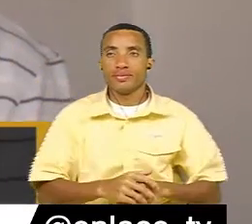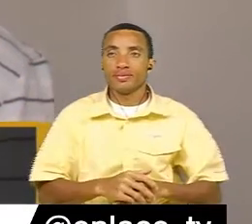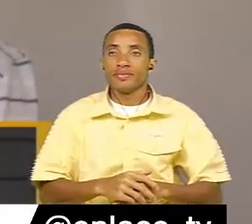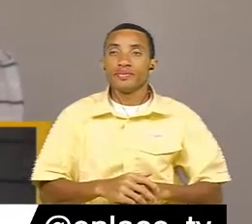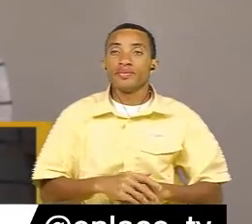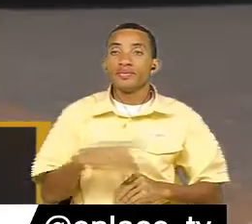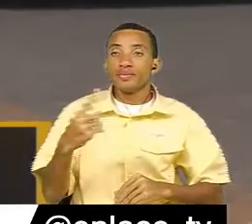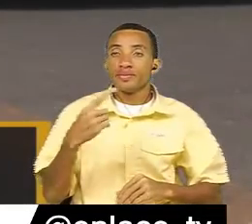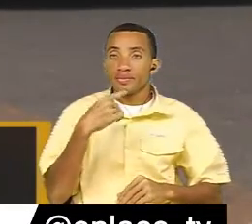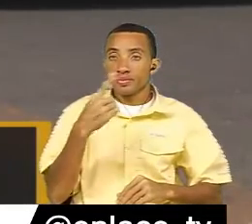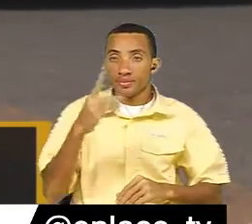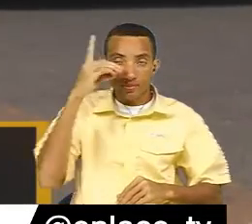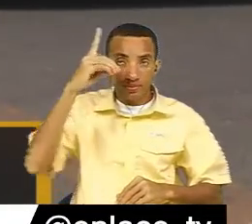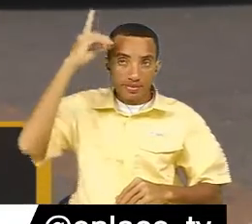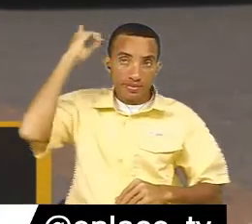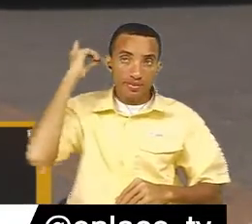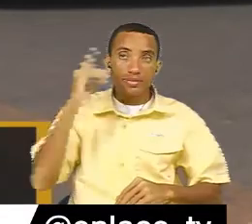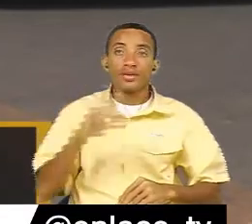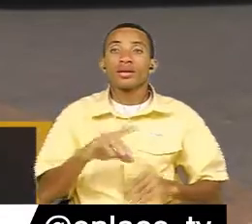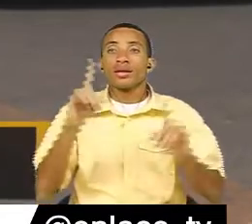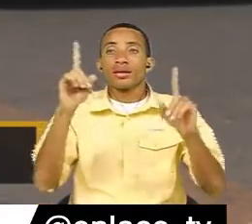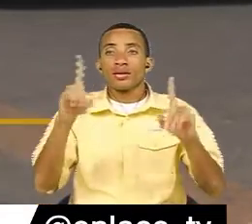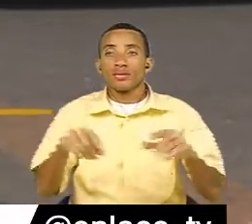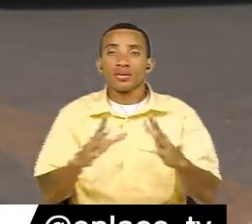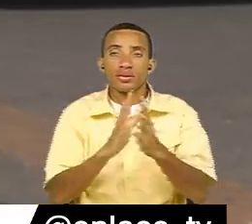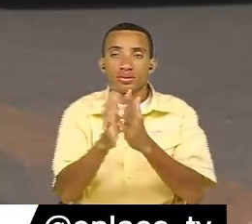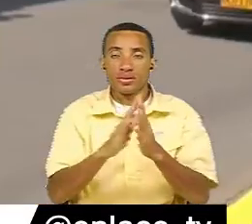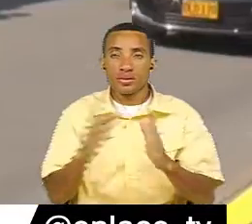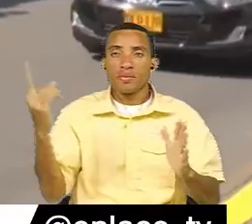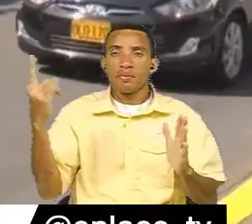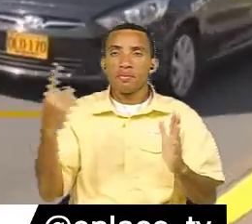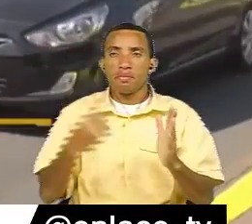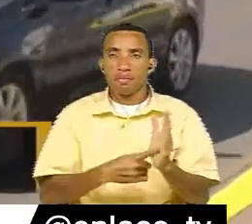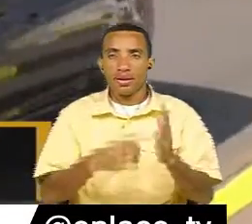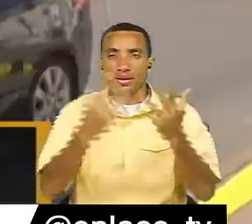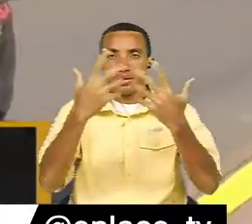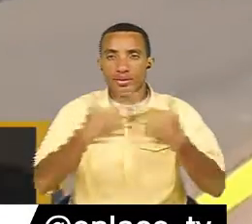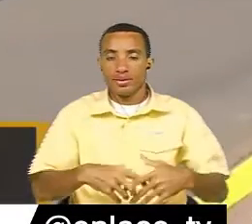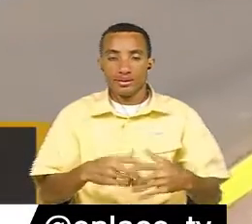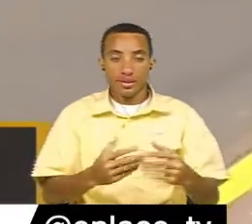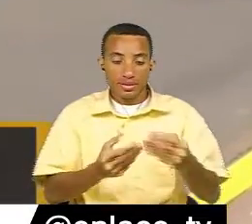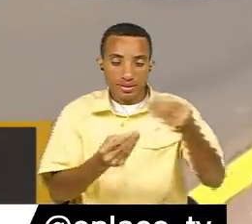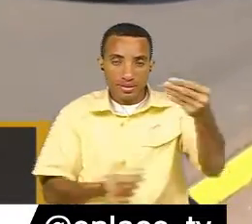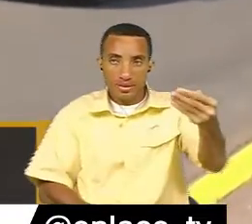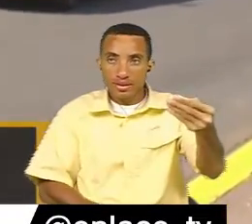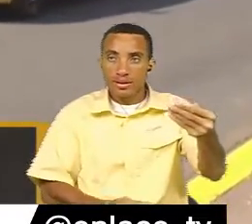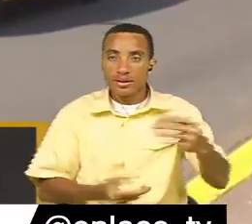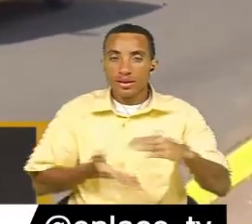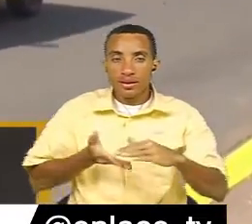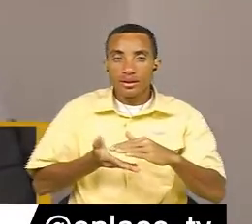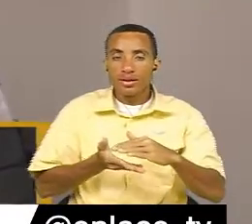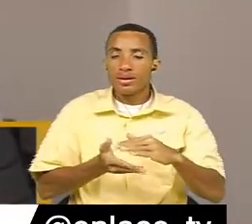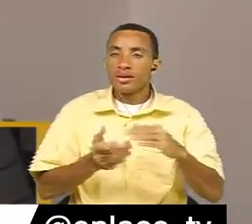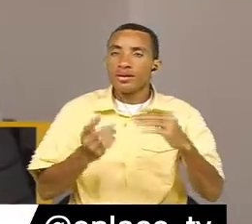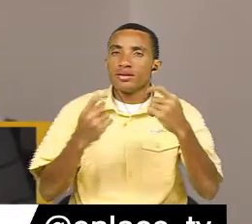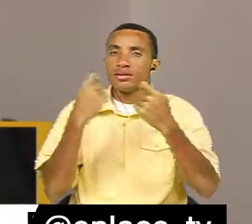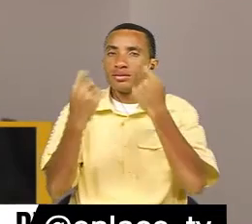Darío Echeverry Serrano, ha refutado las cifras según las cuales más de 1.000 empresas han cancelado su registro mercantil en el comercio local. Las